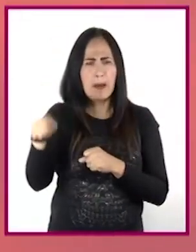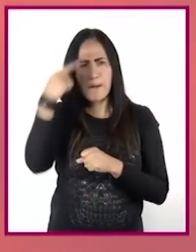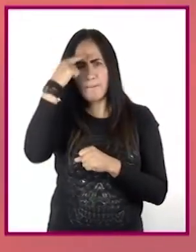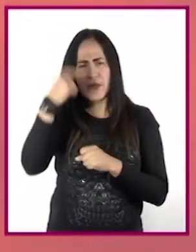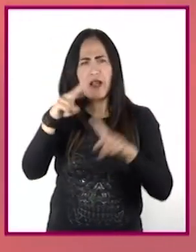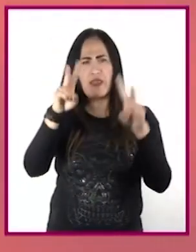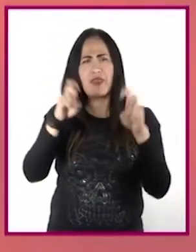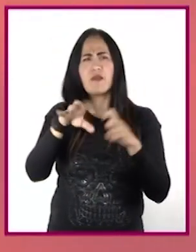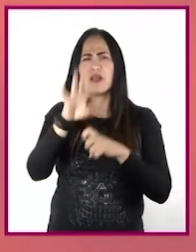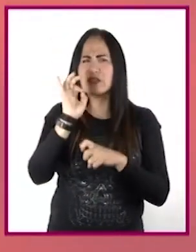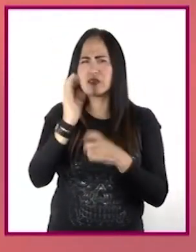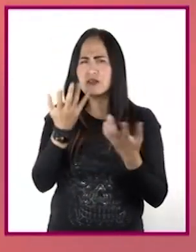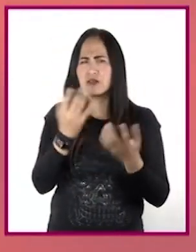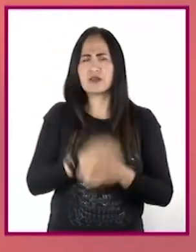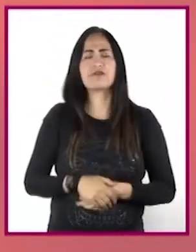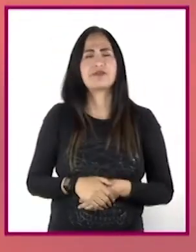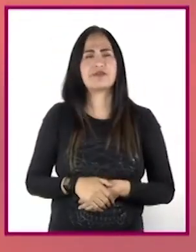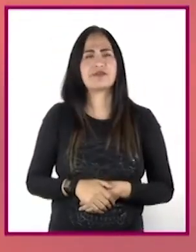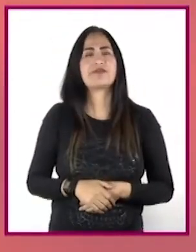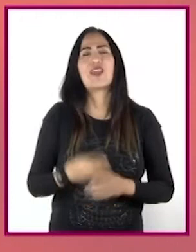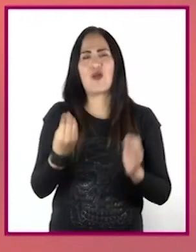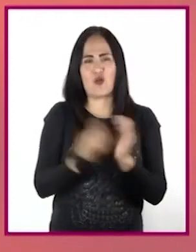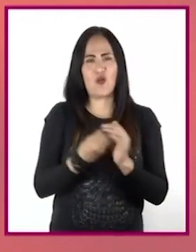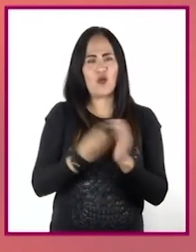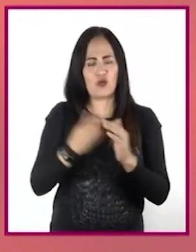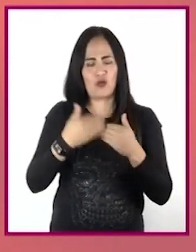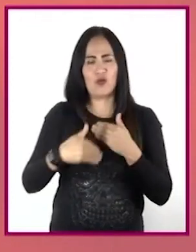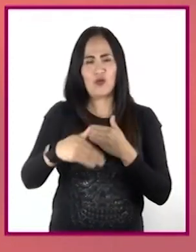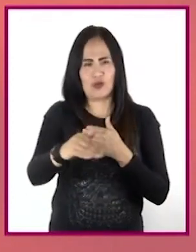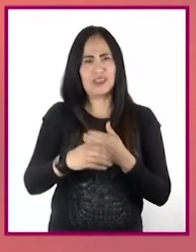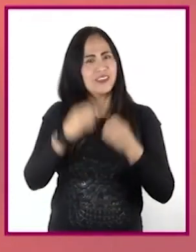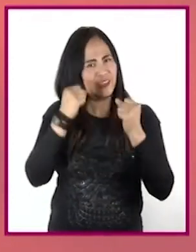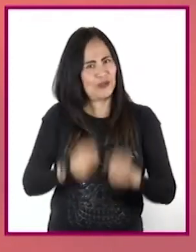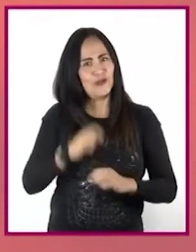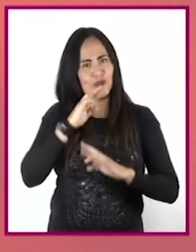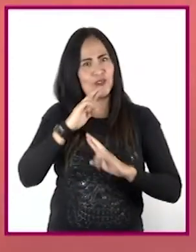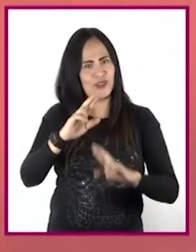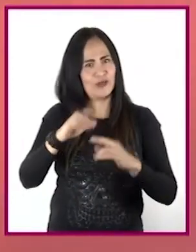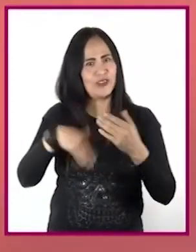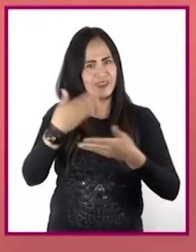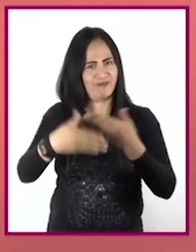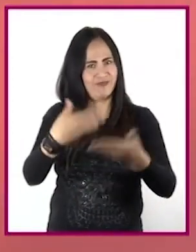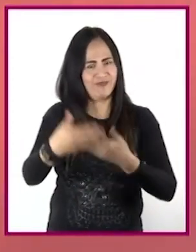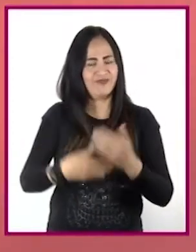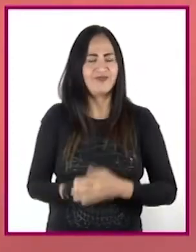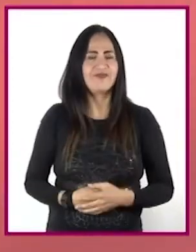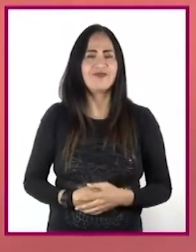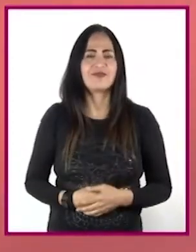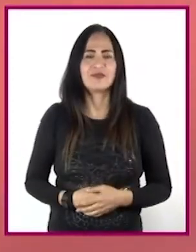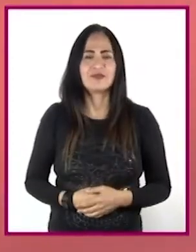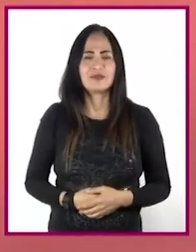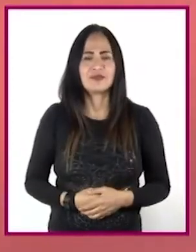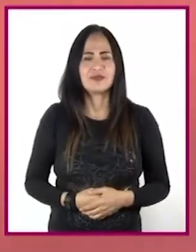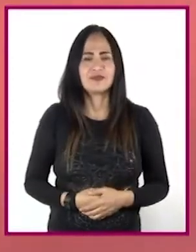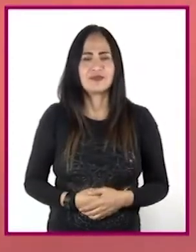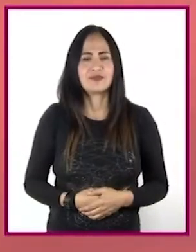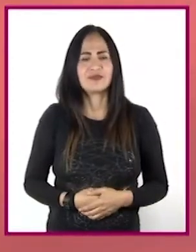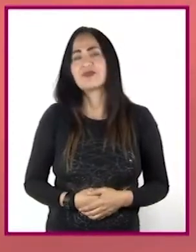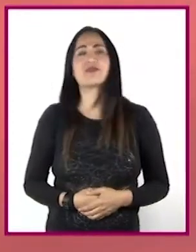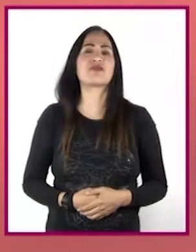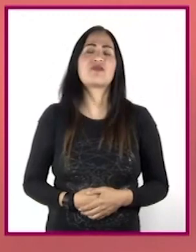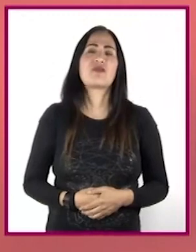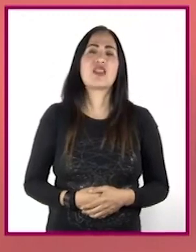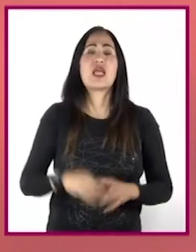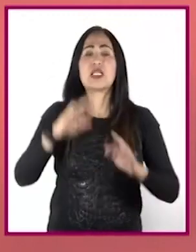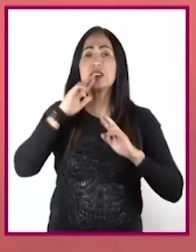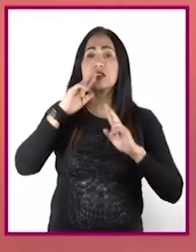nuestro tema? Avancemos en la sesión y seguro encontraremos la respuesta. Justamente en la búsqueda de